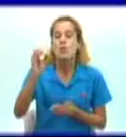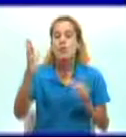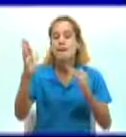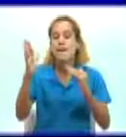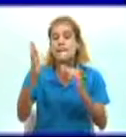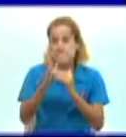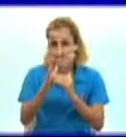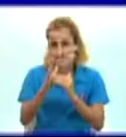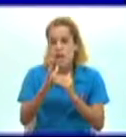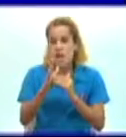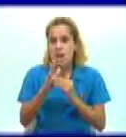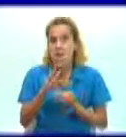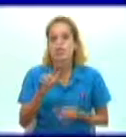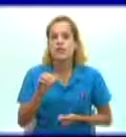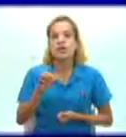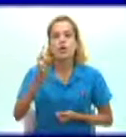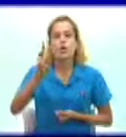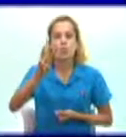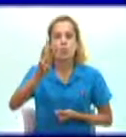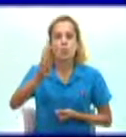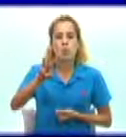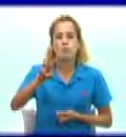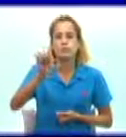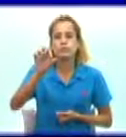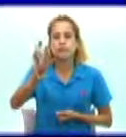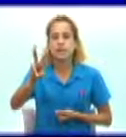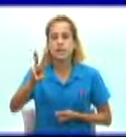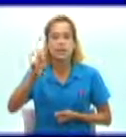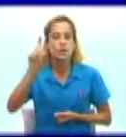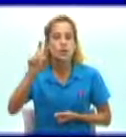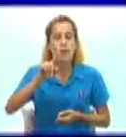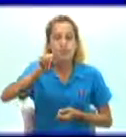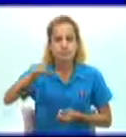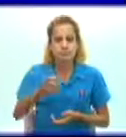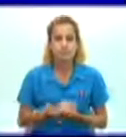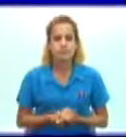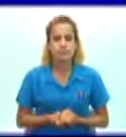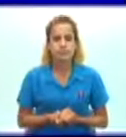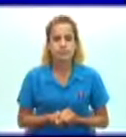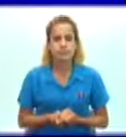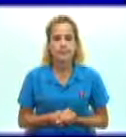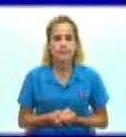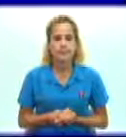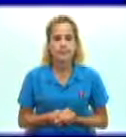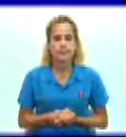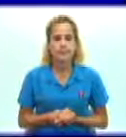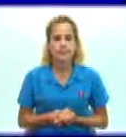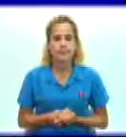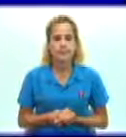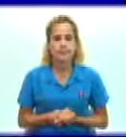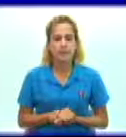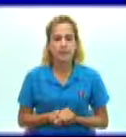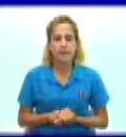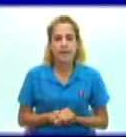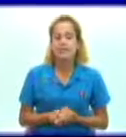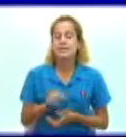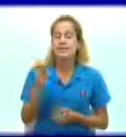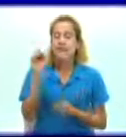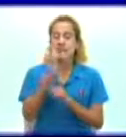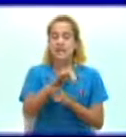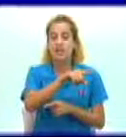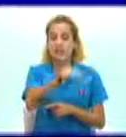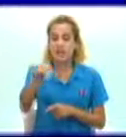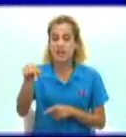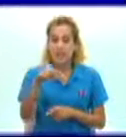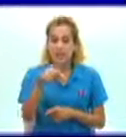50.432 diez milésimas. Y bueno, a partir de la interpretación de las expresiones decimales, de su colocación